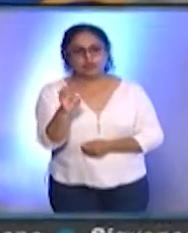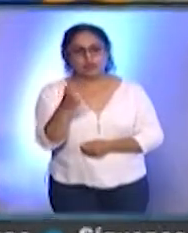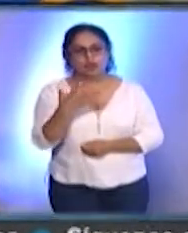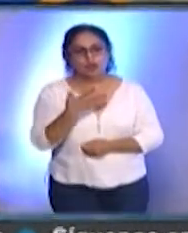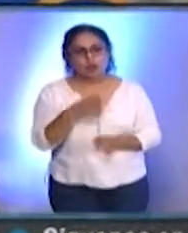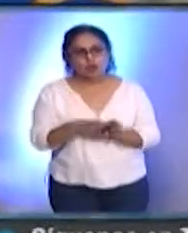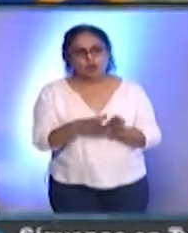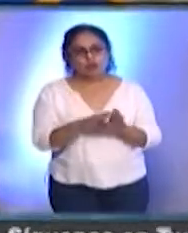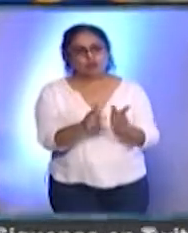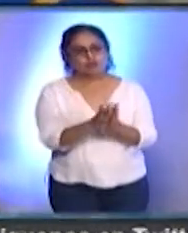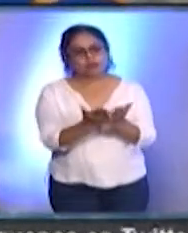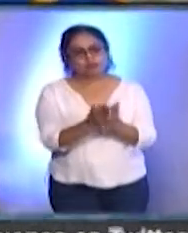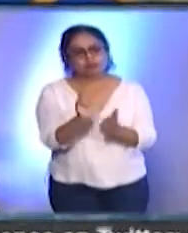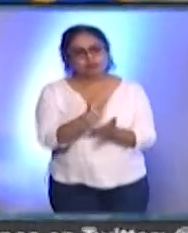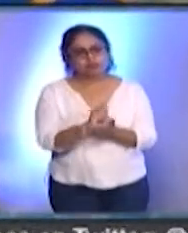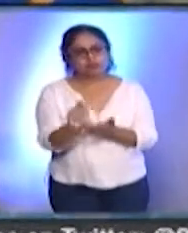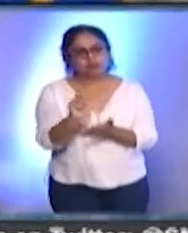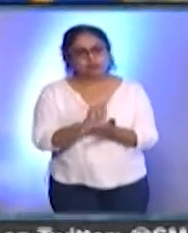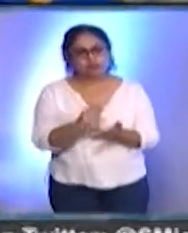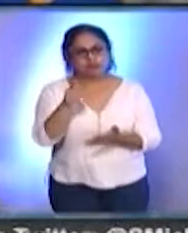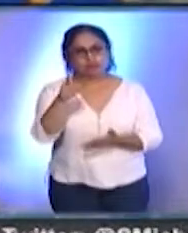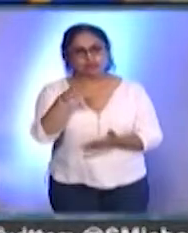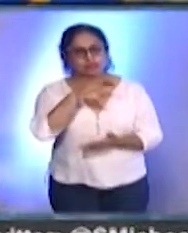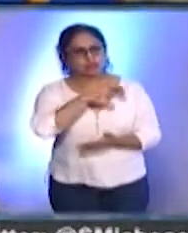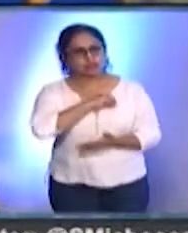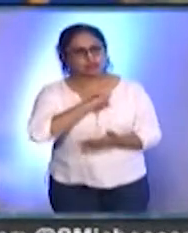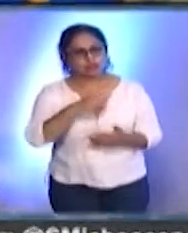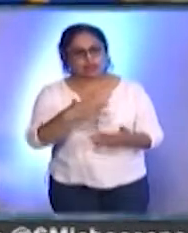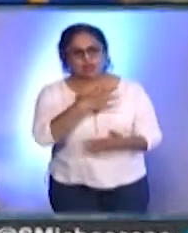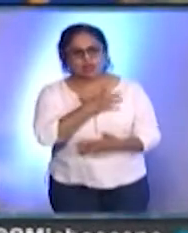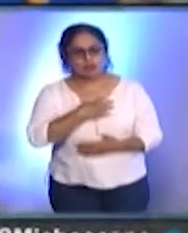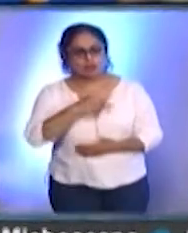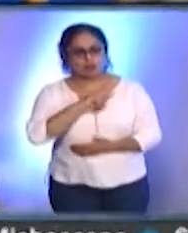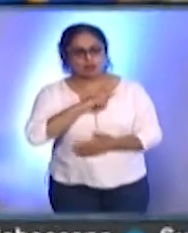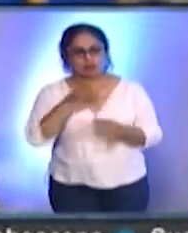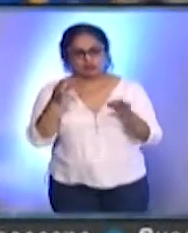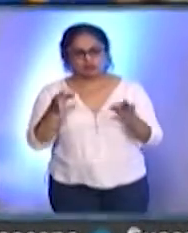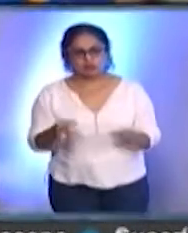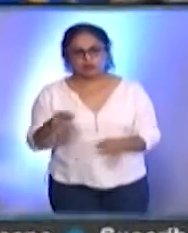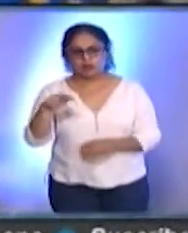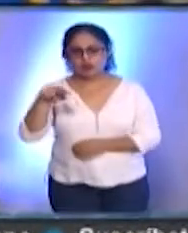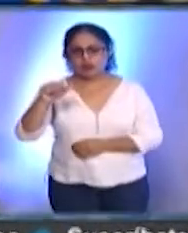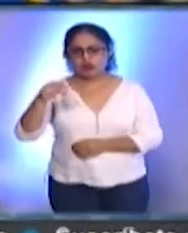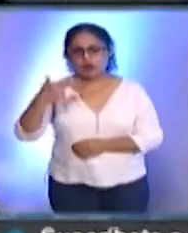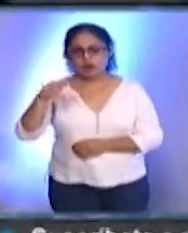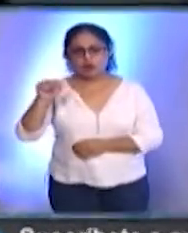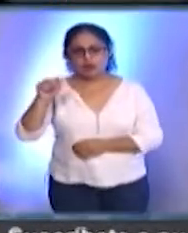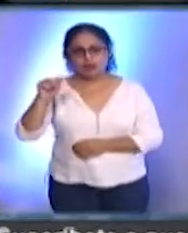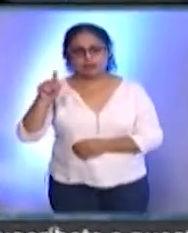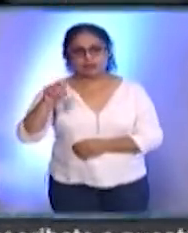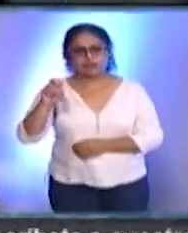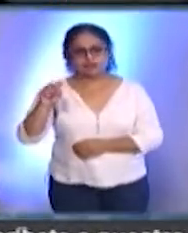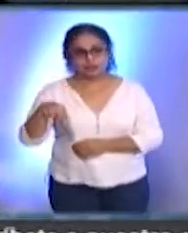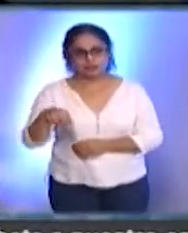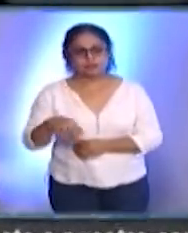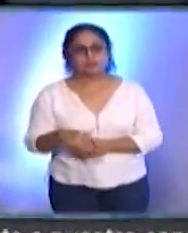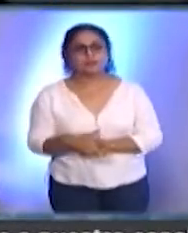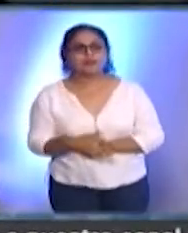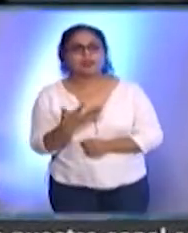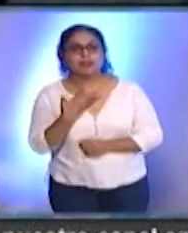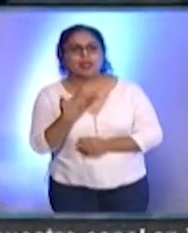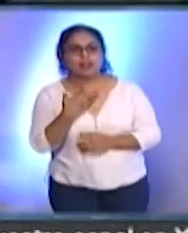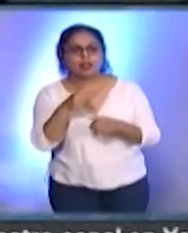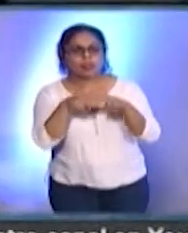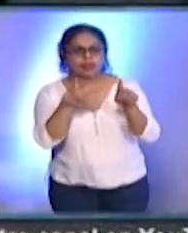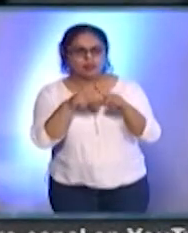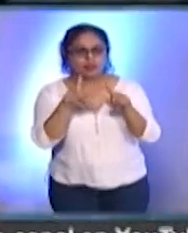y la literatura, y fue nombrado hijo predilecto de Nahuatzen. Entre sus últimas participaciones en telenovelas se encuentra La que no podía